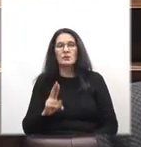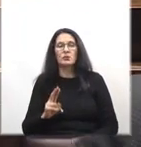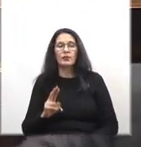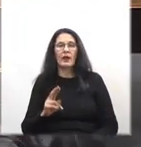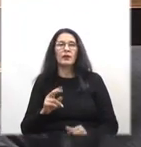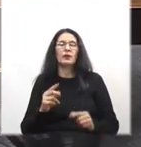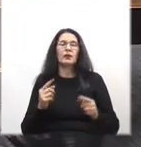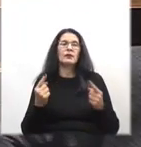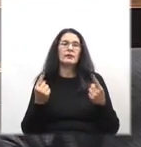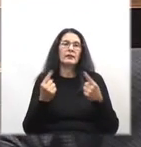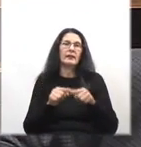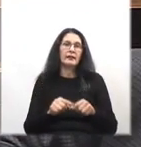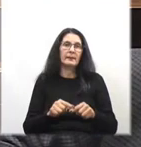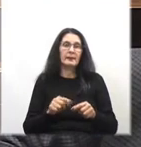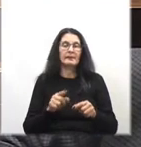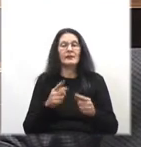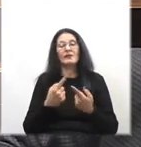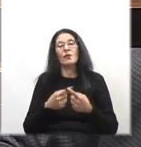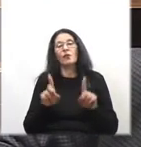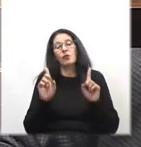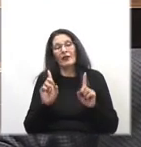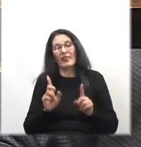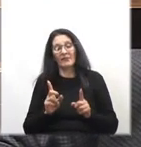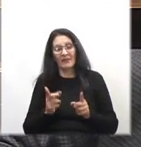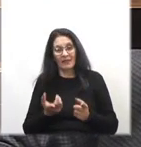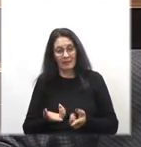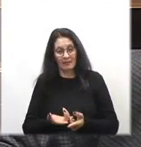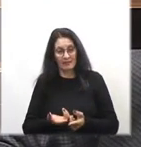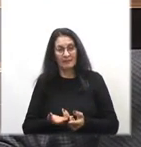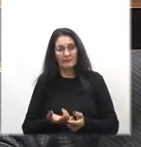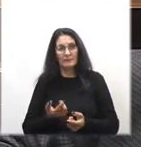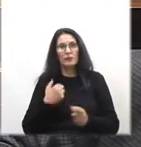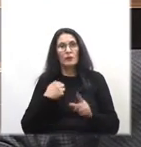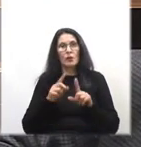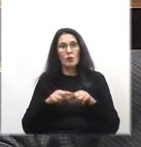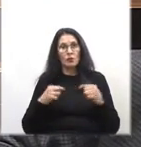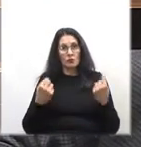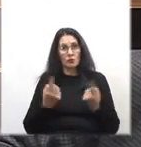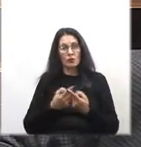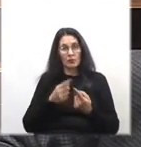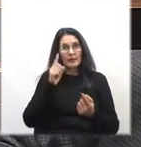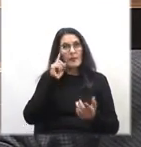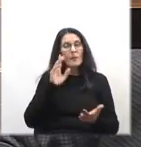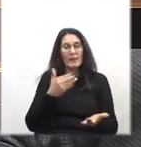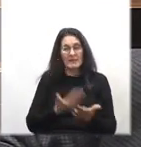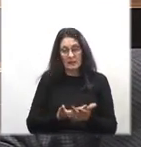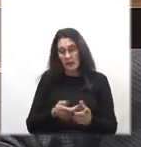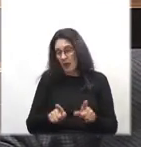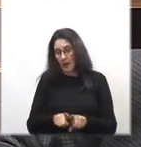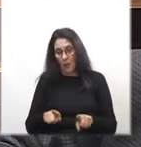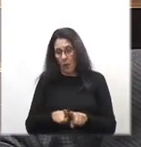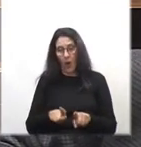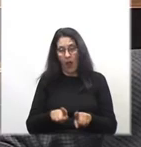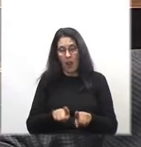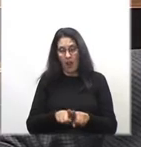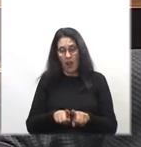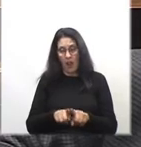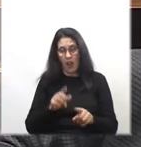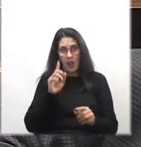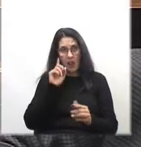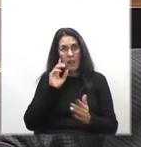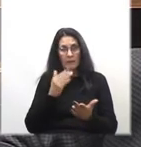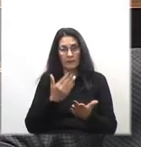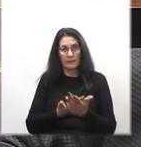sesión hubiese sido otro. Nosotros íbamos a presentar esta moción igual. De hecho,